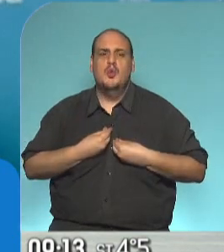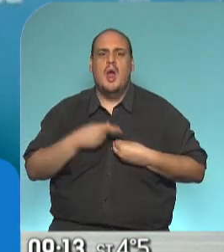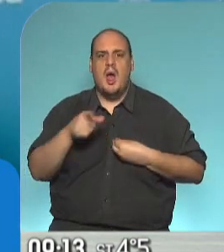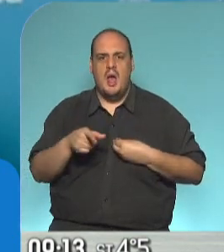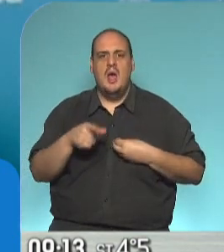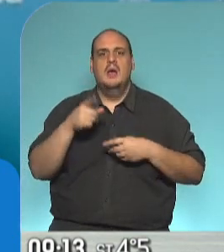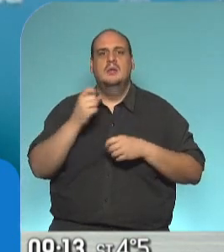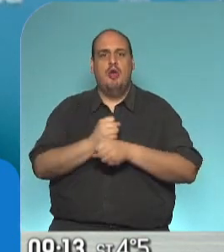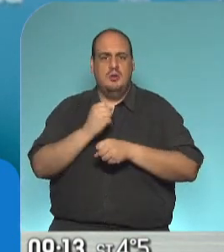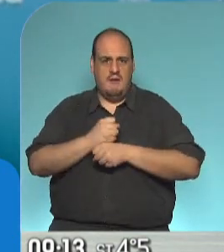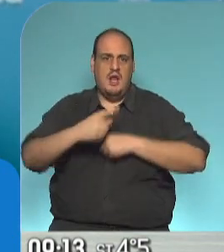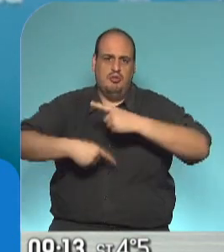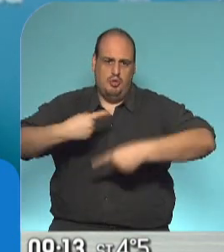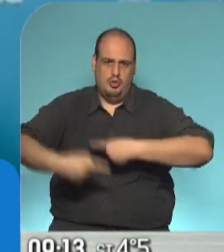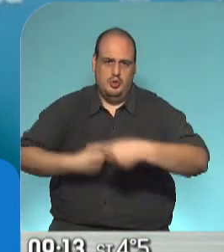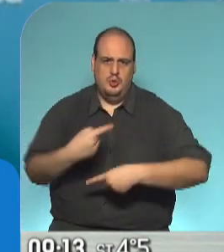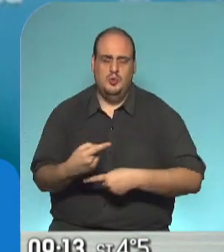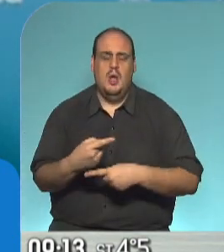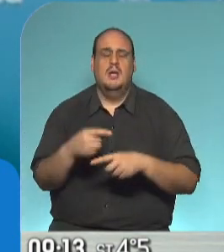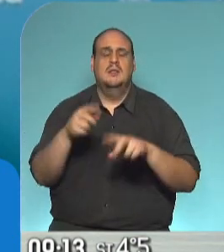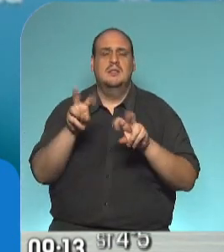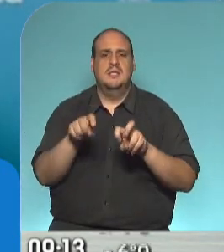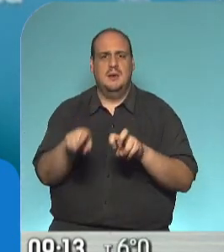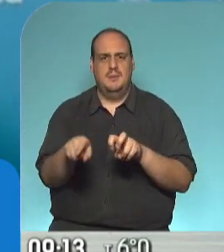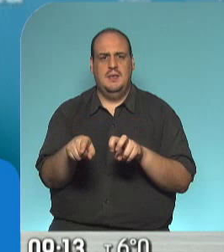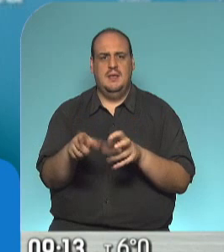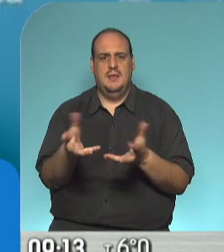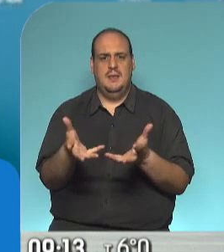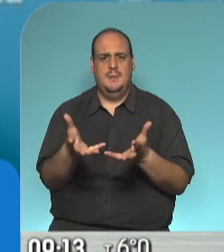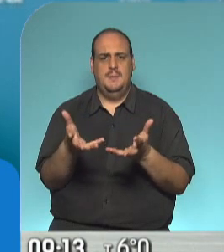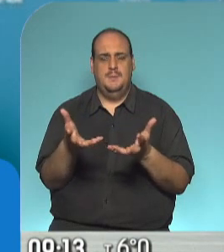seguir trabajando en lo que significa el